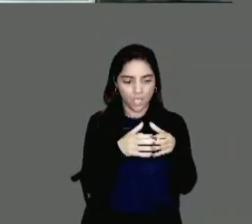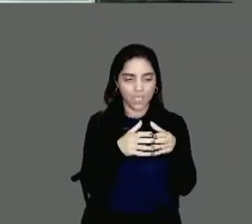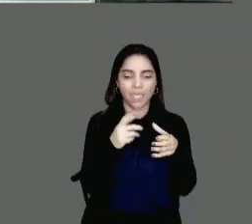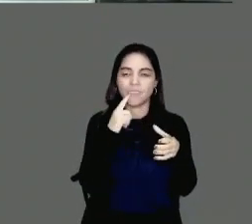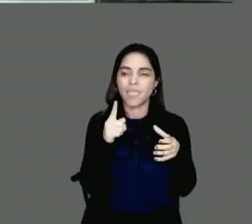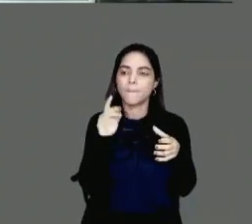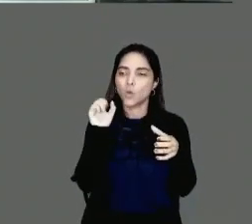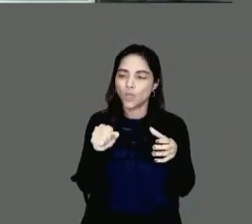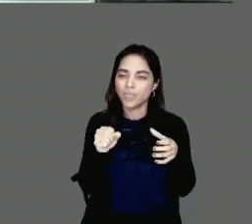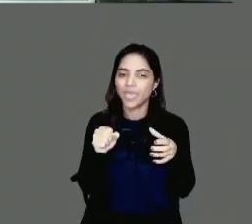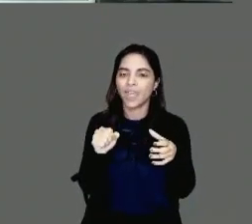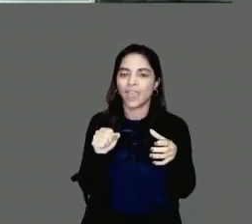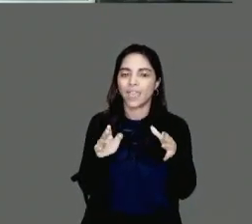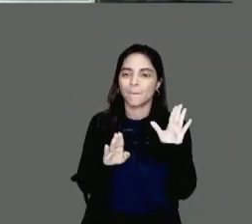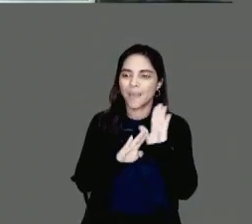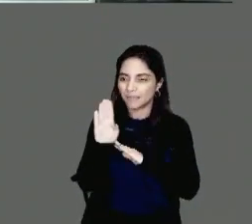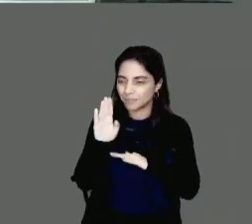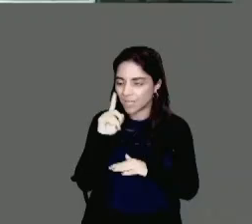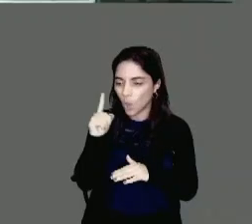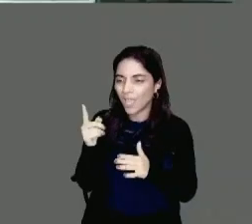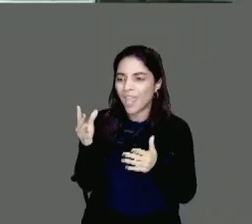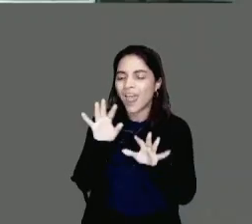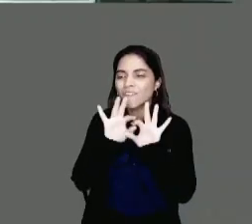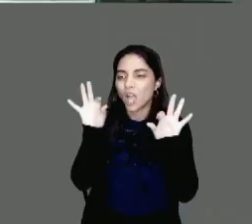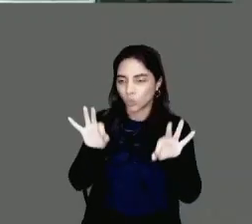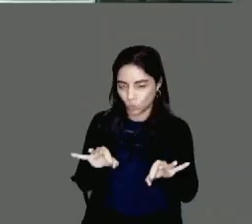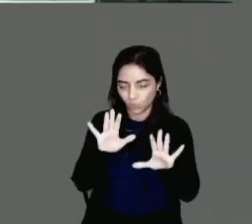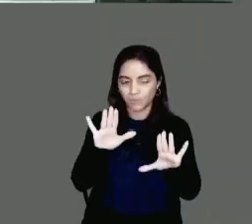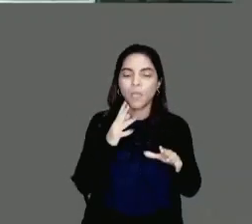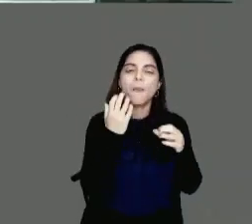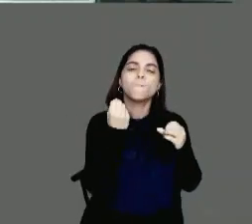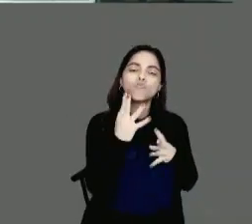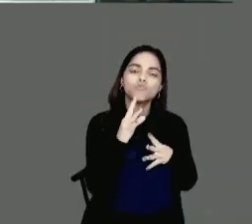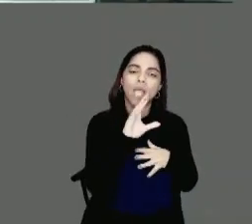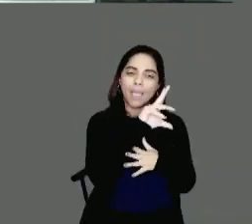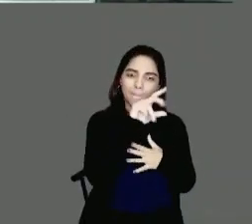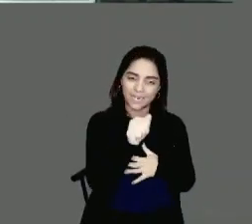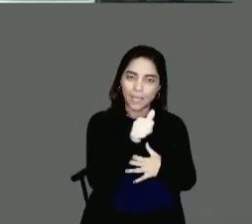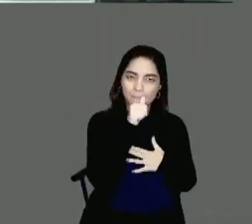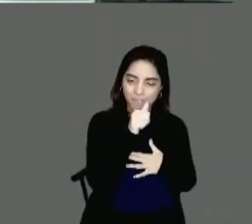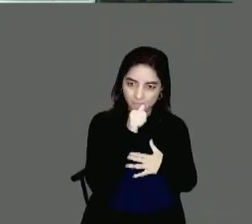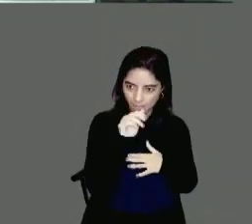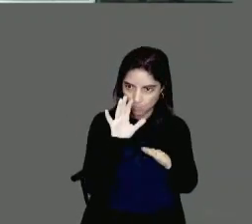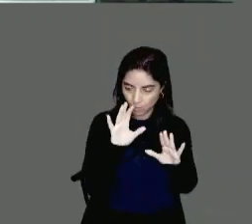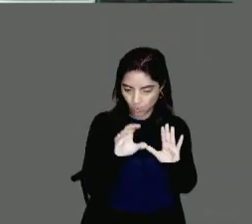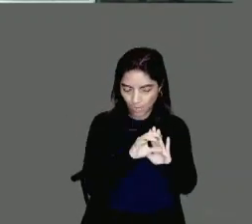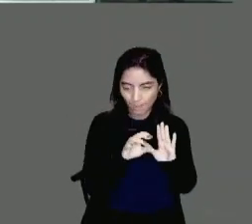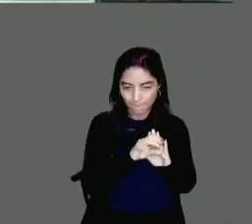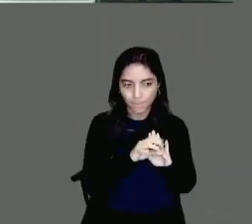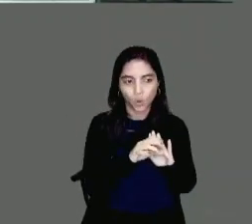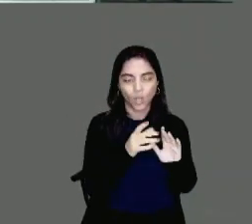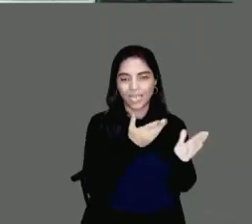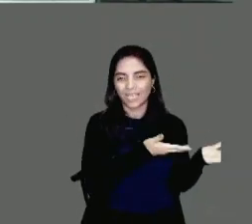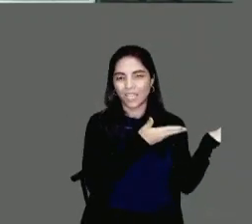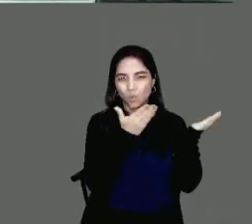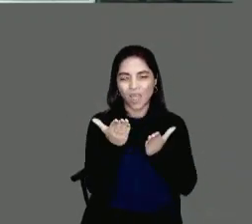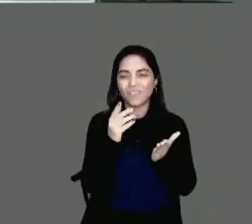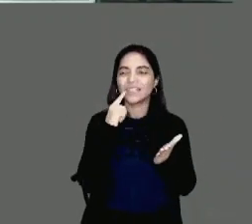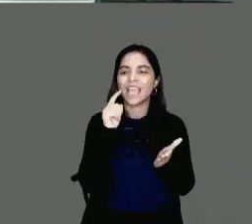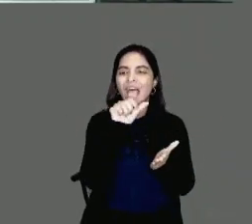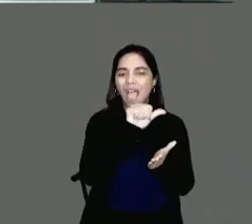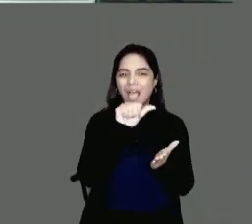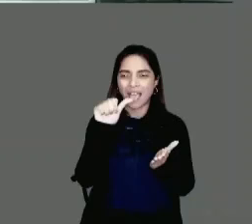maximizar facturación muchas empresas privadas lo tienen de hecho la la empresa privatizadora que trajo una vez la autoridad de